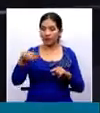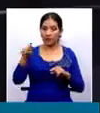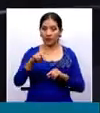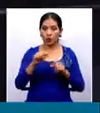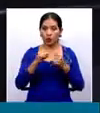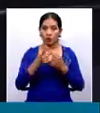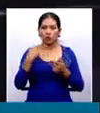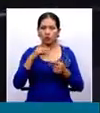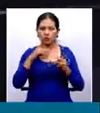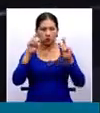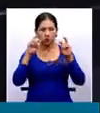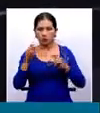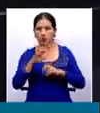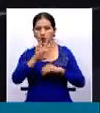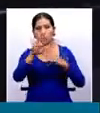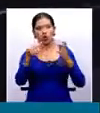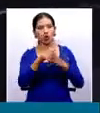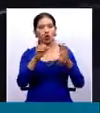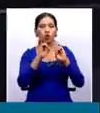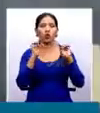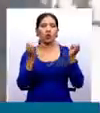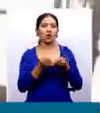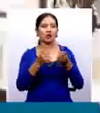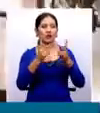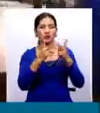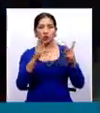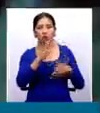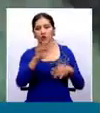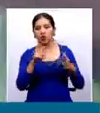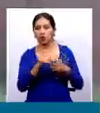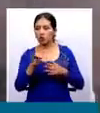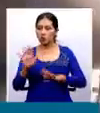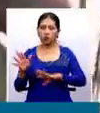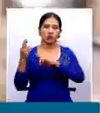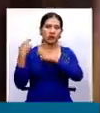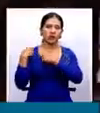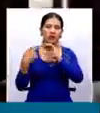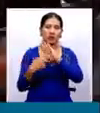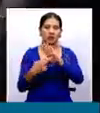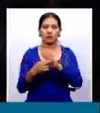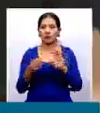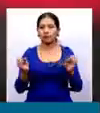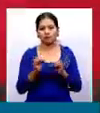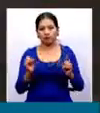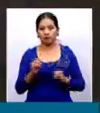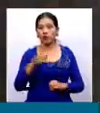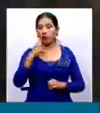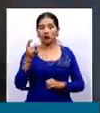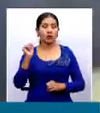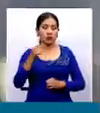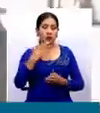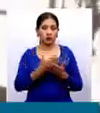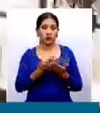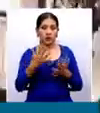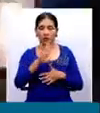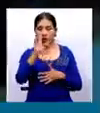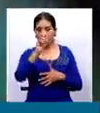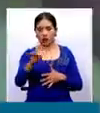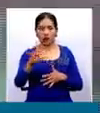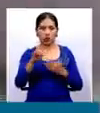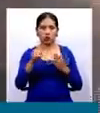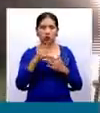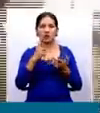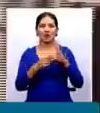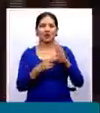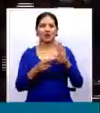a la totalidad de las organizaciones del departamento de Potosí. Si bien ellos acompañan o representan a un